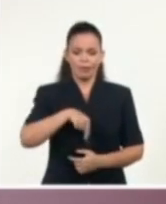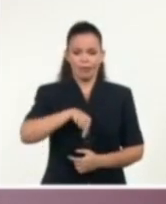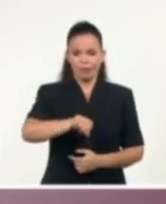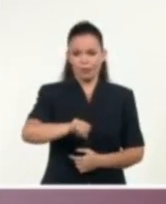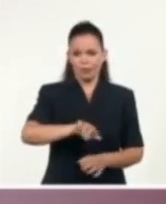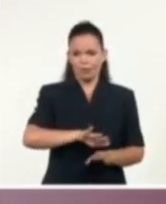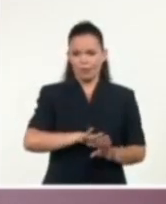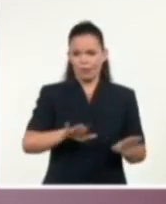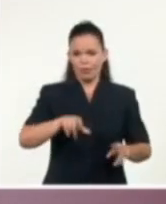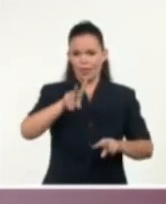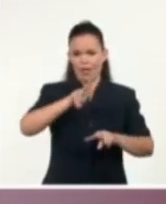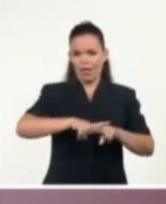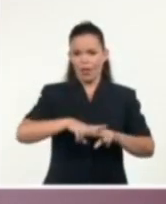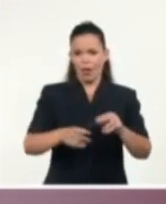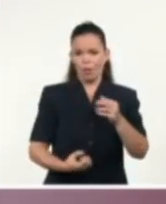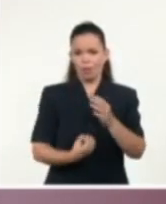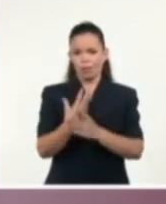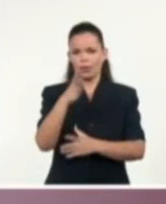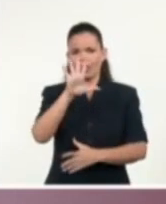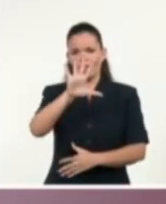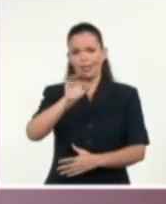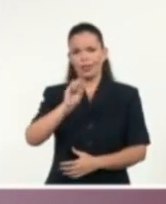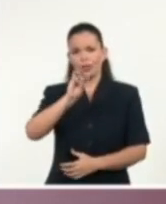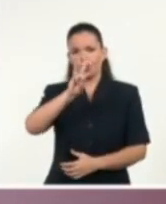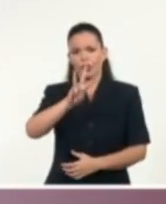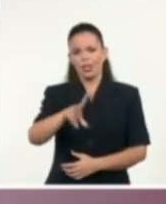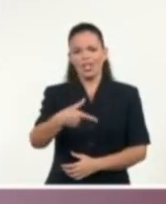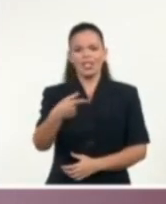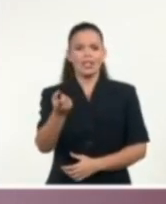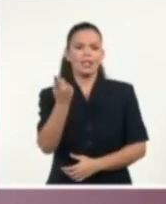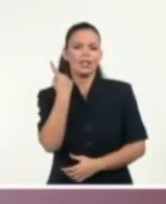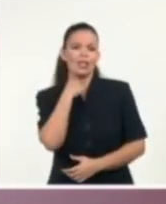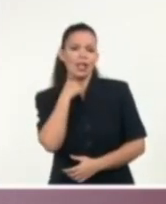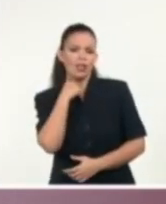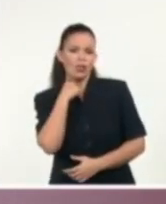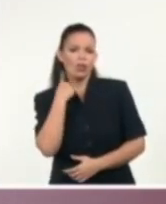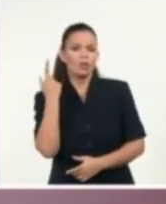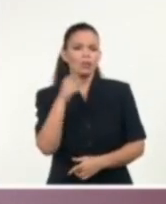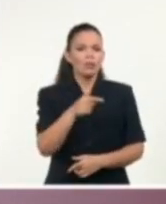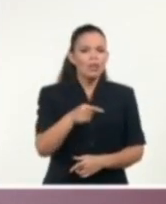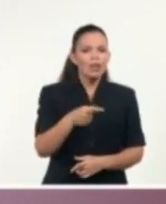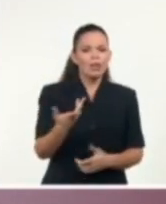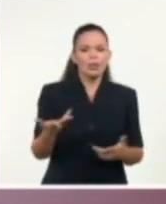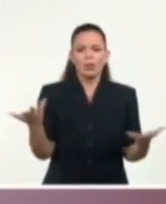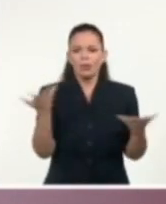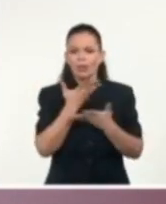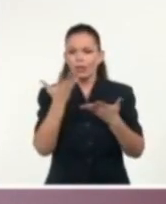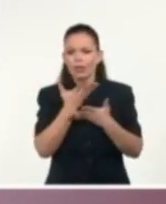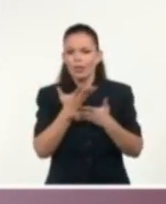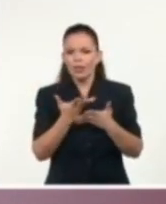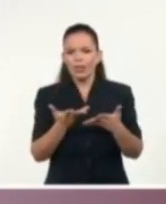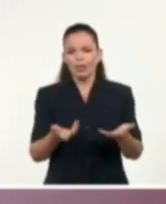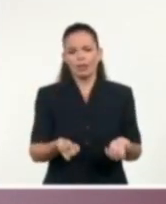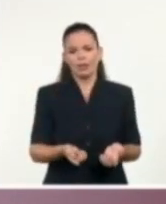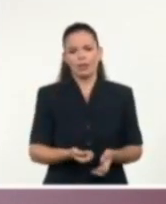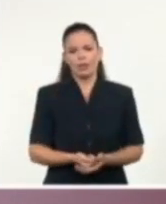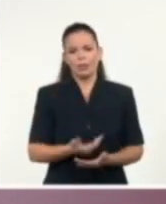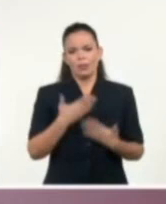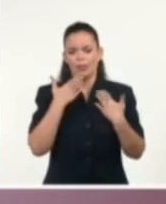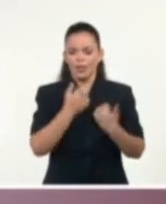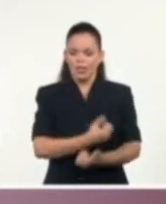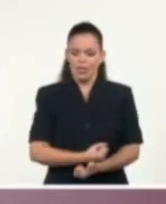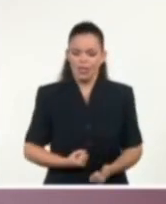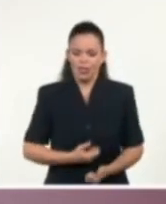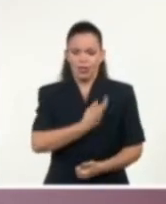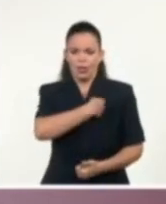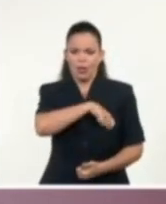una ciudad construida con sangre y sudor de españoles, de africanos, de aborígenes y emigrantes asiáticos. En numerosas páginas